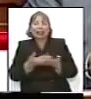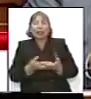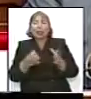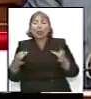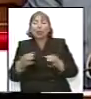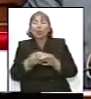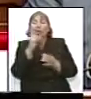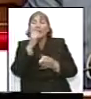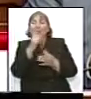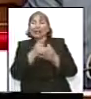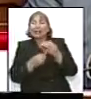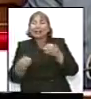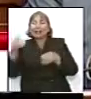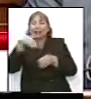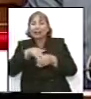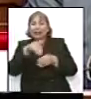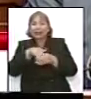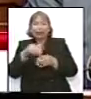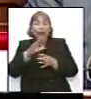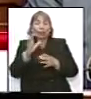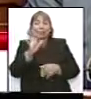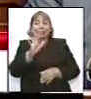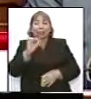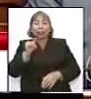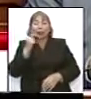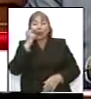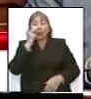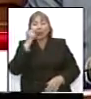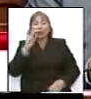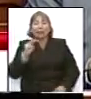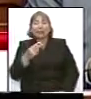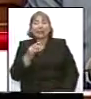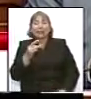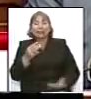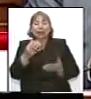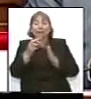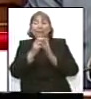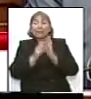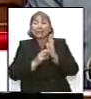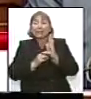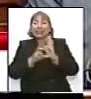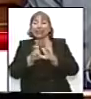unanimidad en su sesión del 5 de junio del 2018 el proyecto de ley